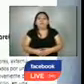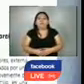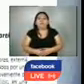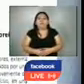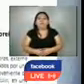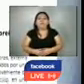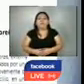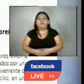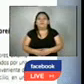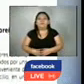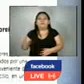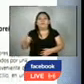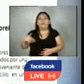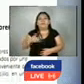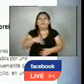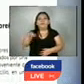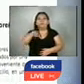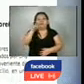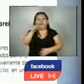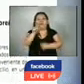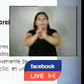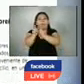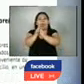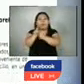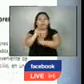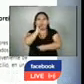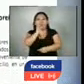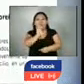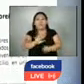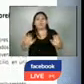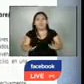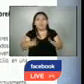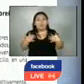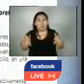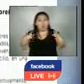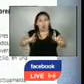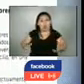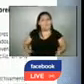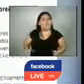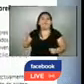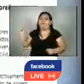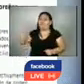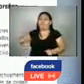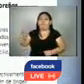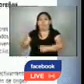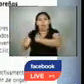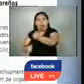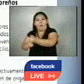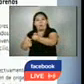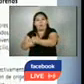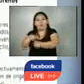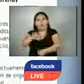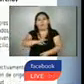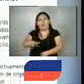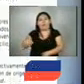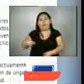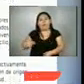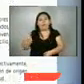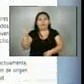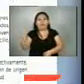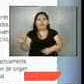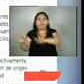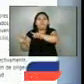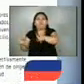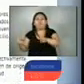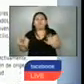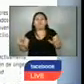Y el Ministerio de Relaciones Exteriores informó que el gobierno está brindando apoyo consular a las familias de 2 salvadoreños que